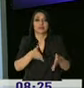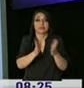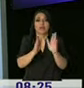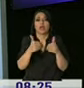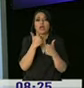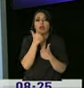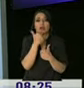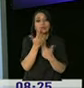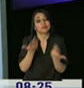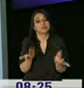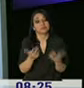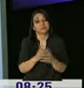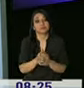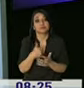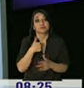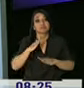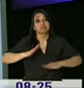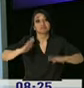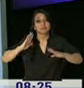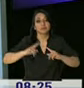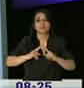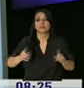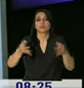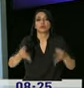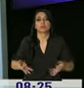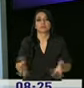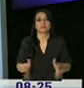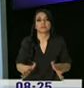como les digo, yo te ofrezco y mira quién te dé.